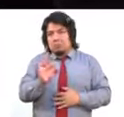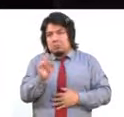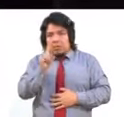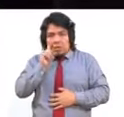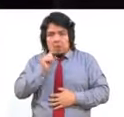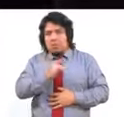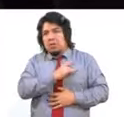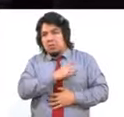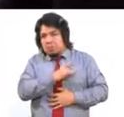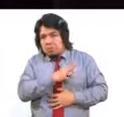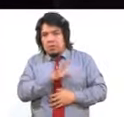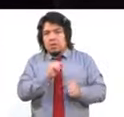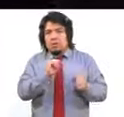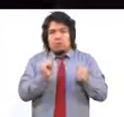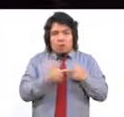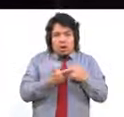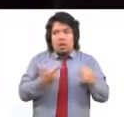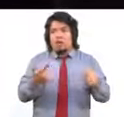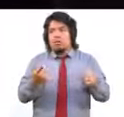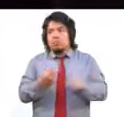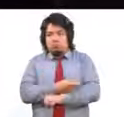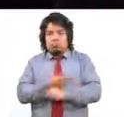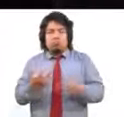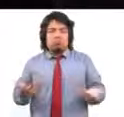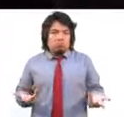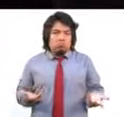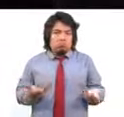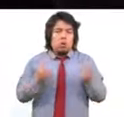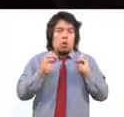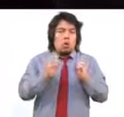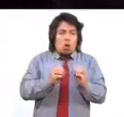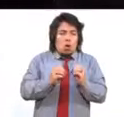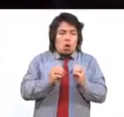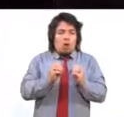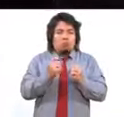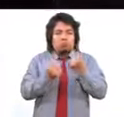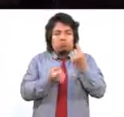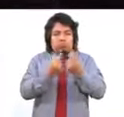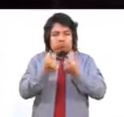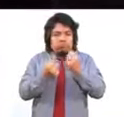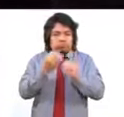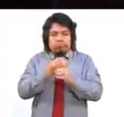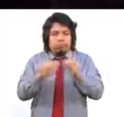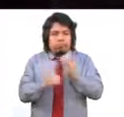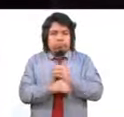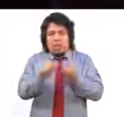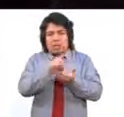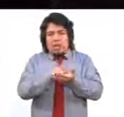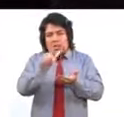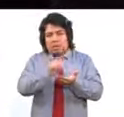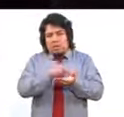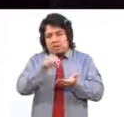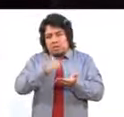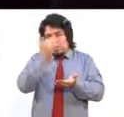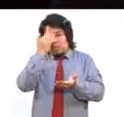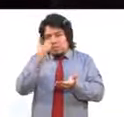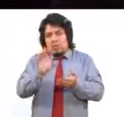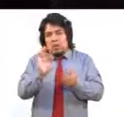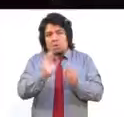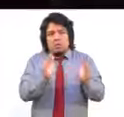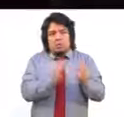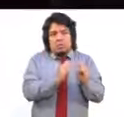seguir denunciando después de estas detenciones, o les falta por conocer esta ley que las protege de que el agresor sale de casa. Si me